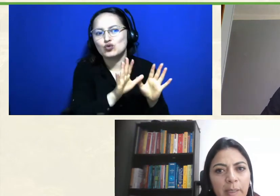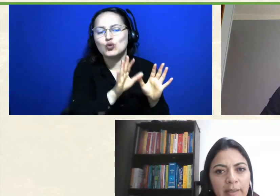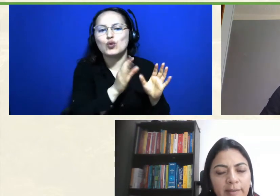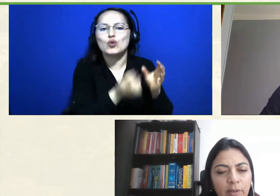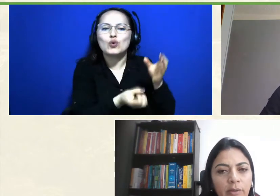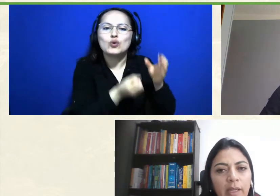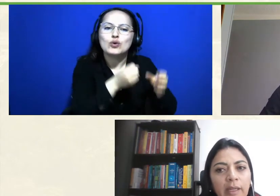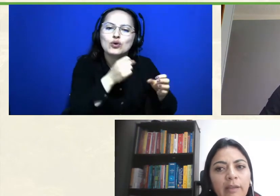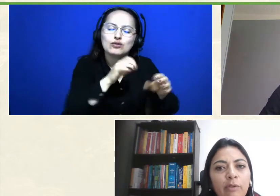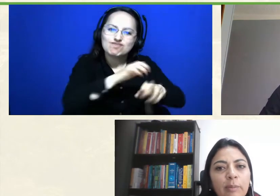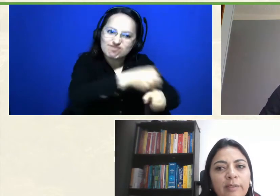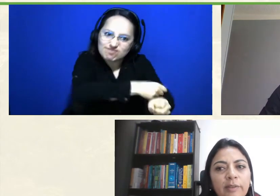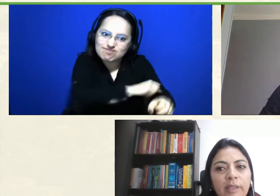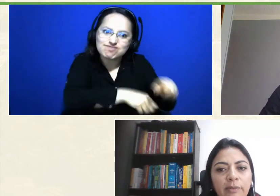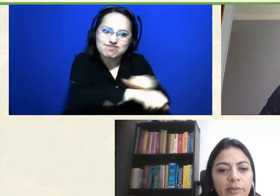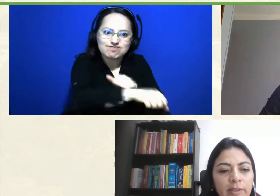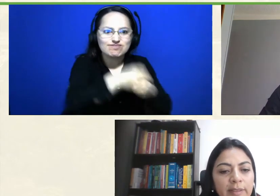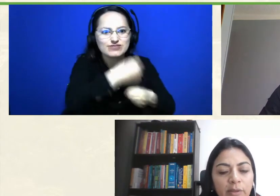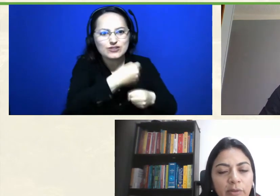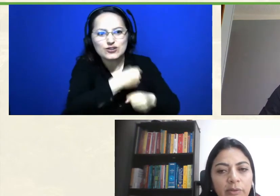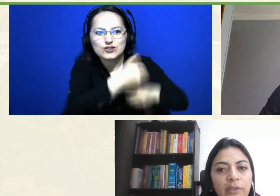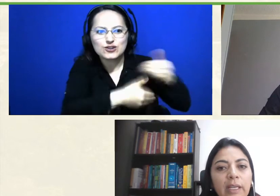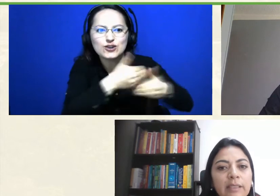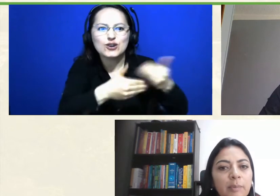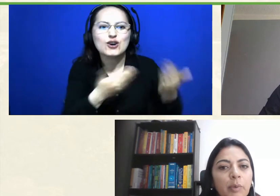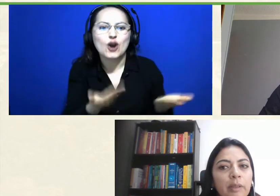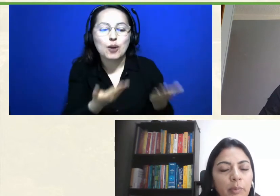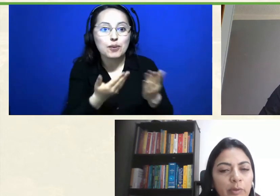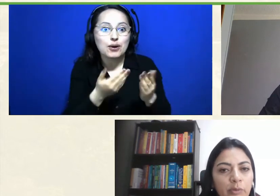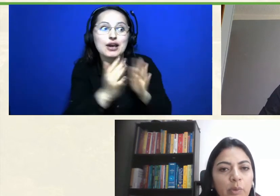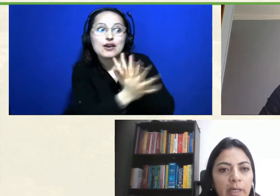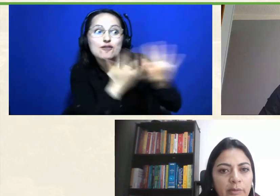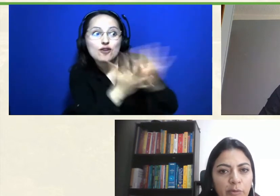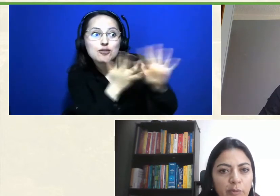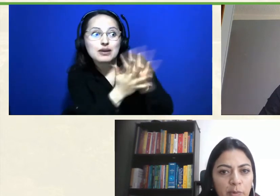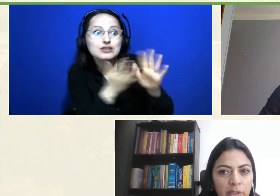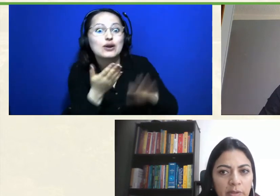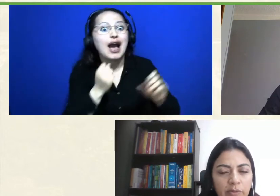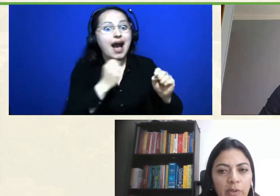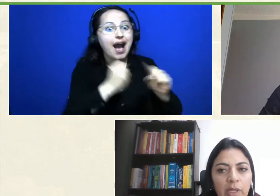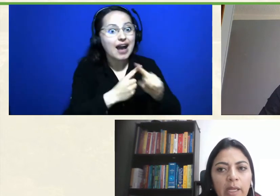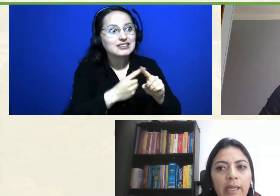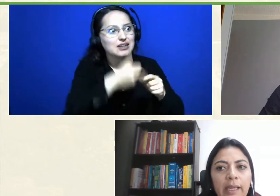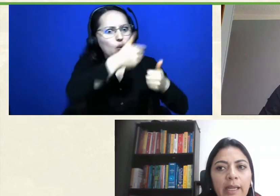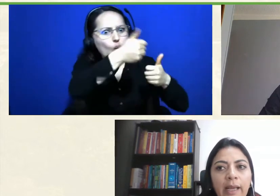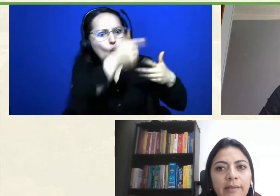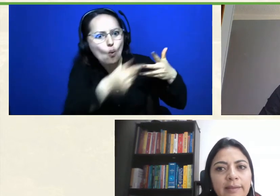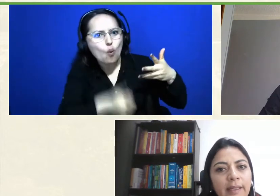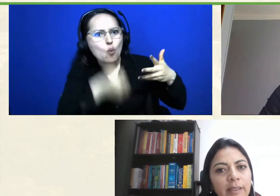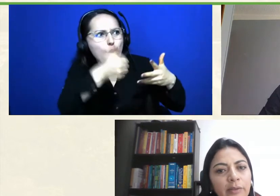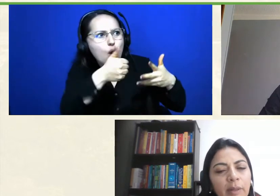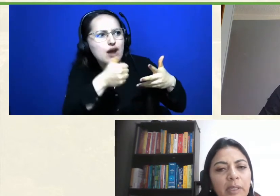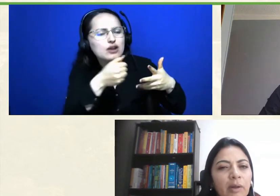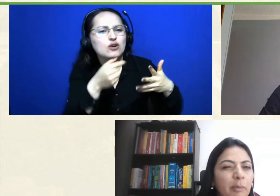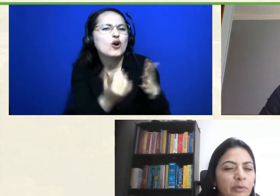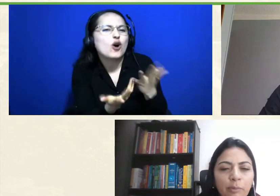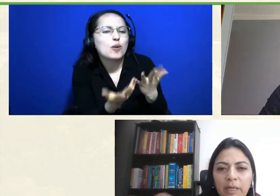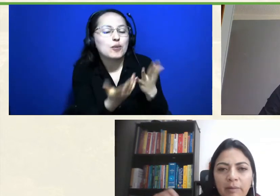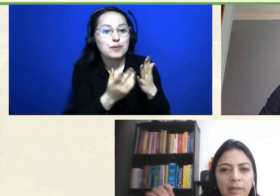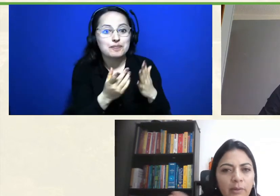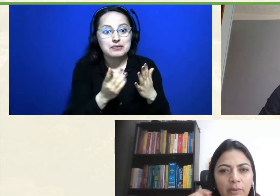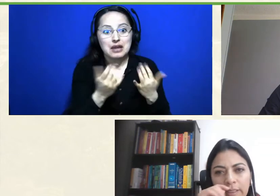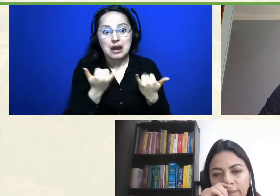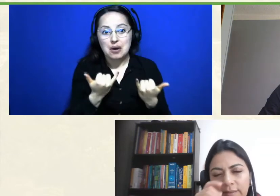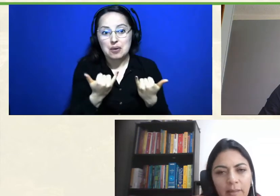la explicación, información de casos exitosos y allí pueden postular sus proyectos. Antes de irnos, Camilo, hagamos un